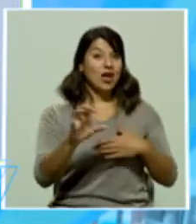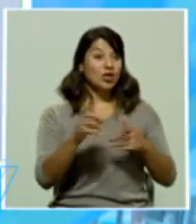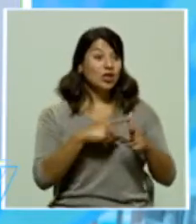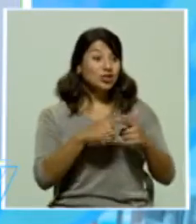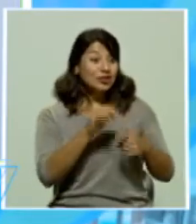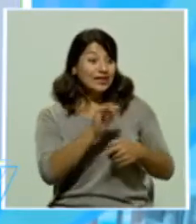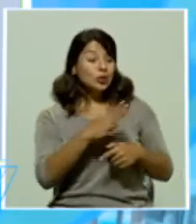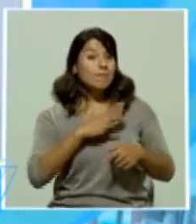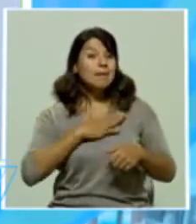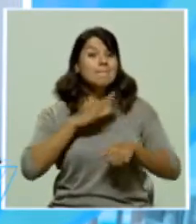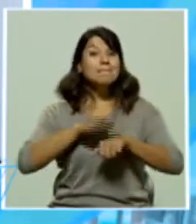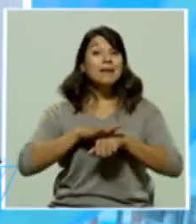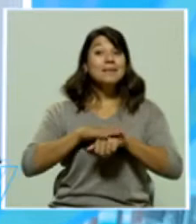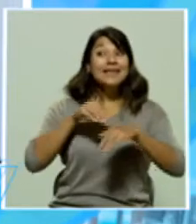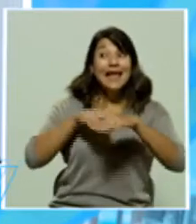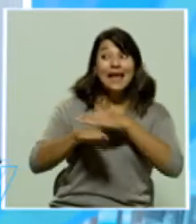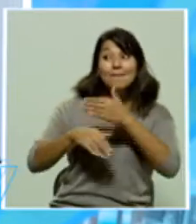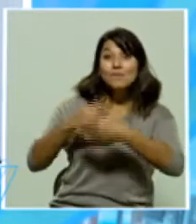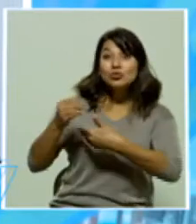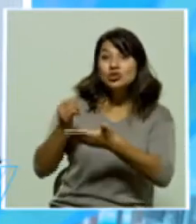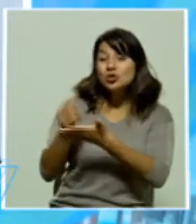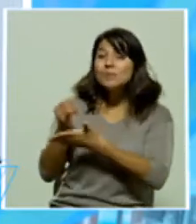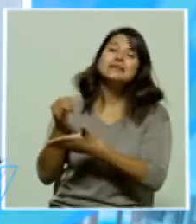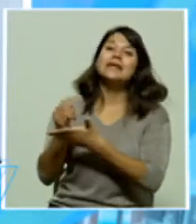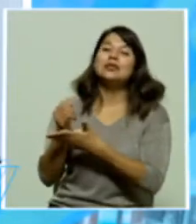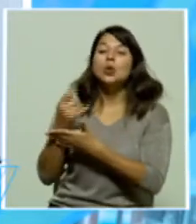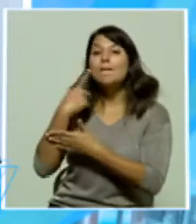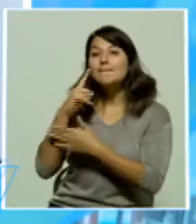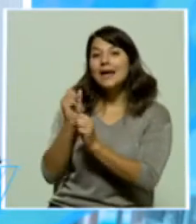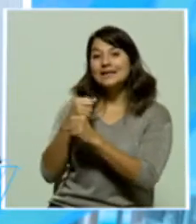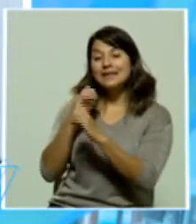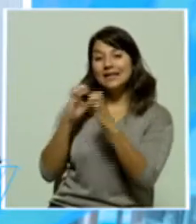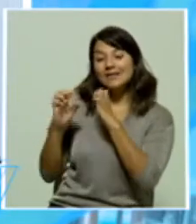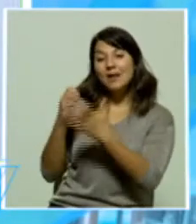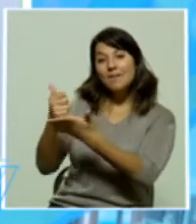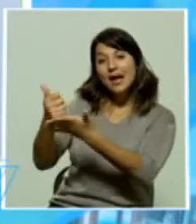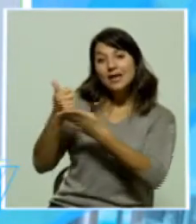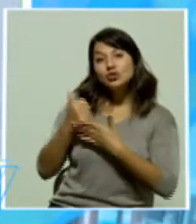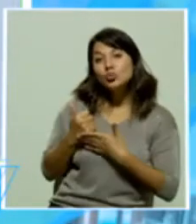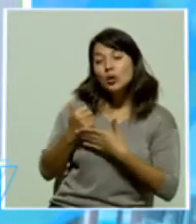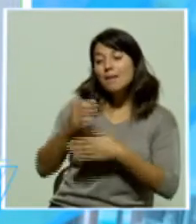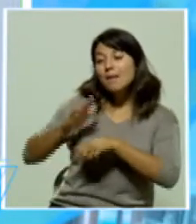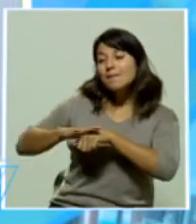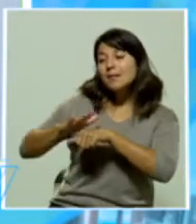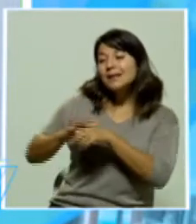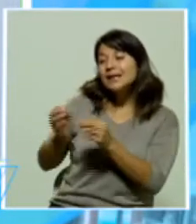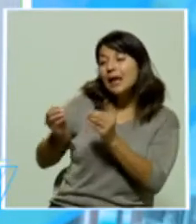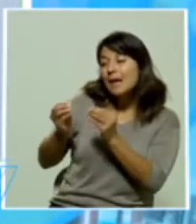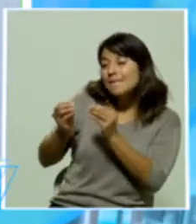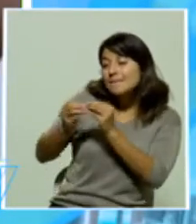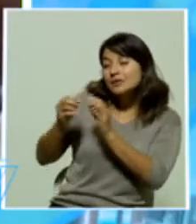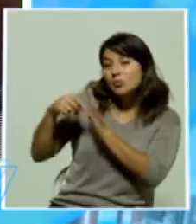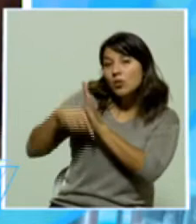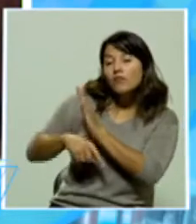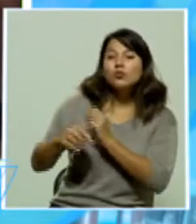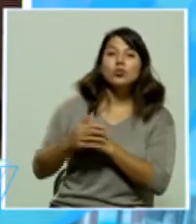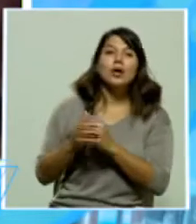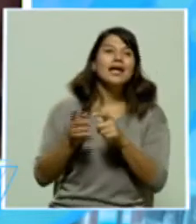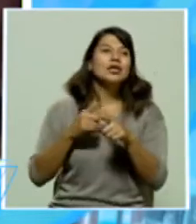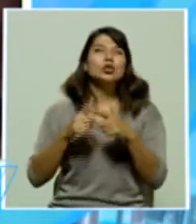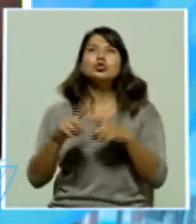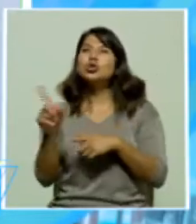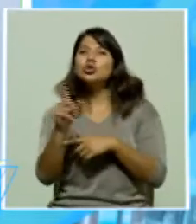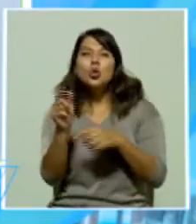esas entrevistas, por ejemplo, para el documental, profundizar mucho más. Entonces, más allá que una competencia